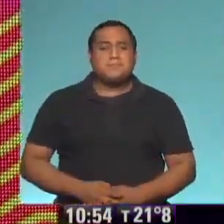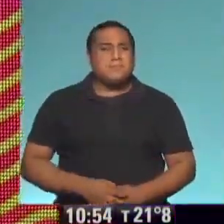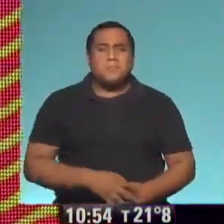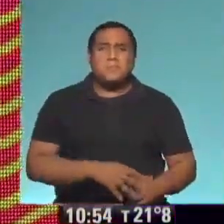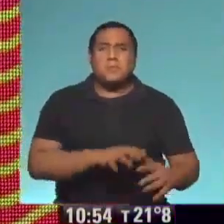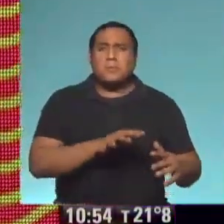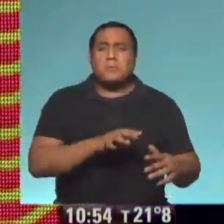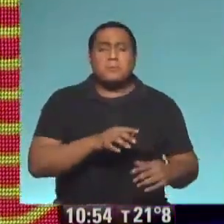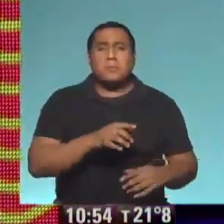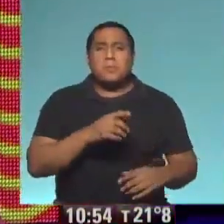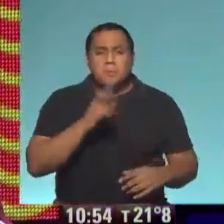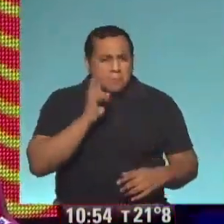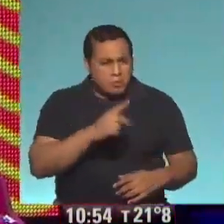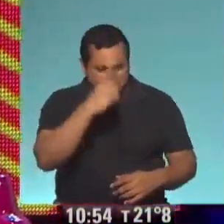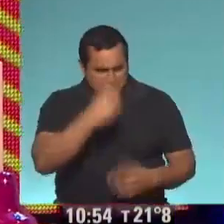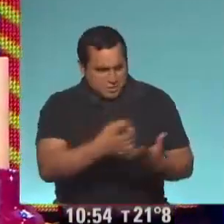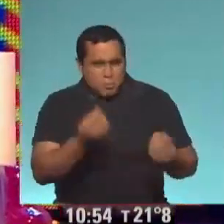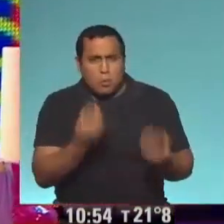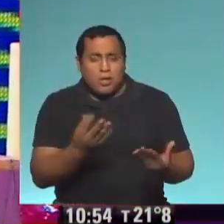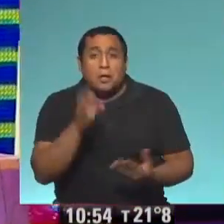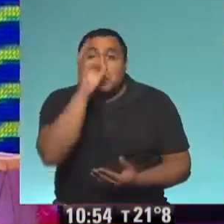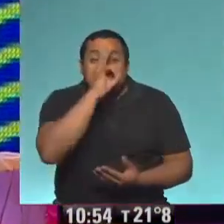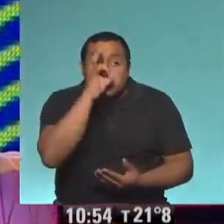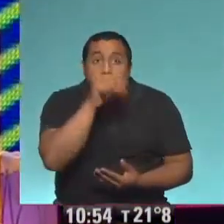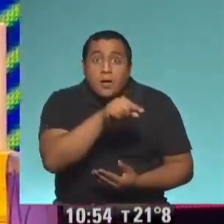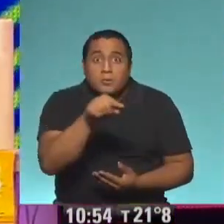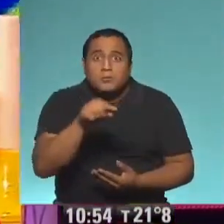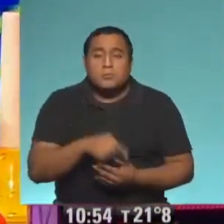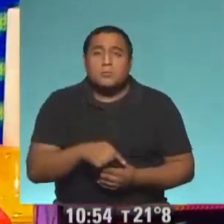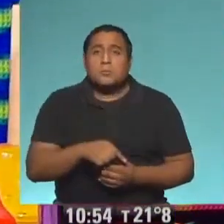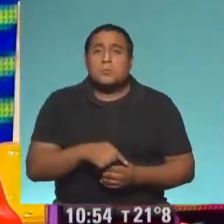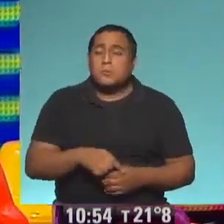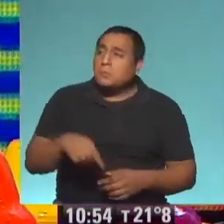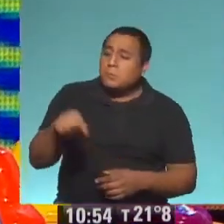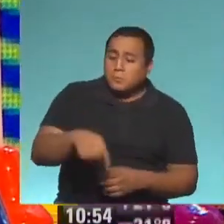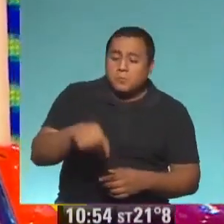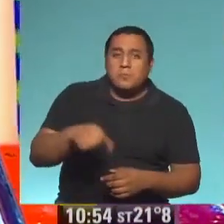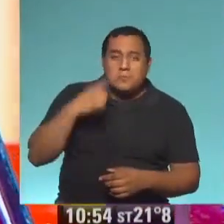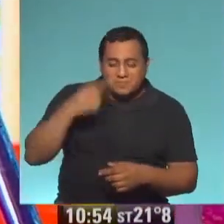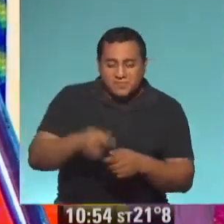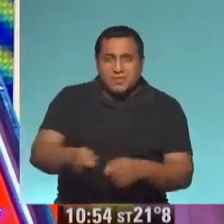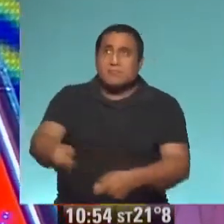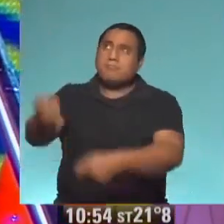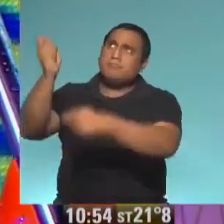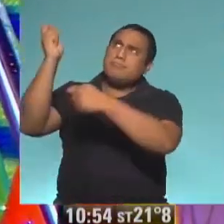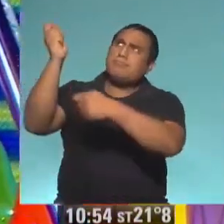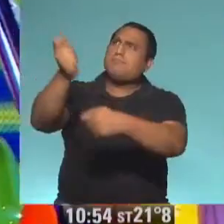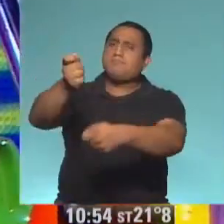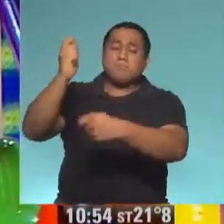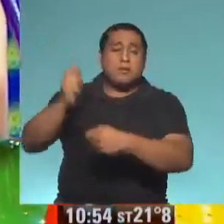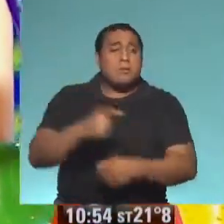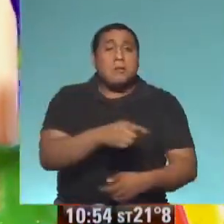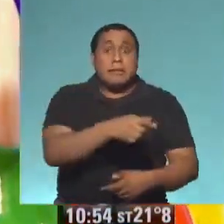tristes?», preguntó sinceramente. Los chanchitos señalaron en el piso un barrilete. «No podemos